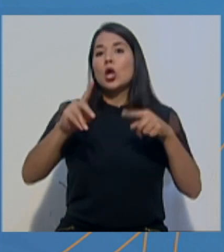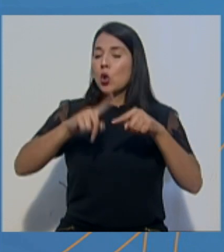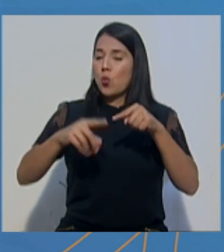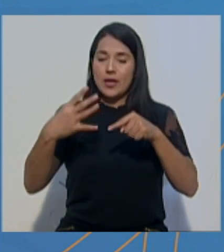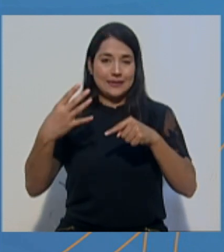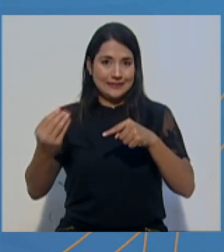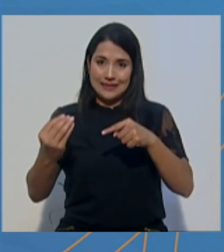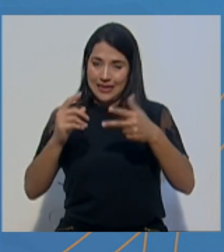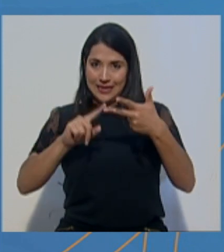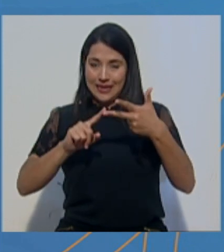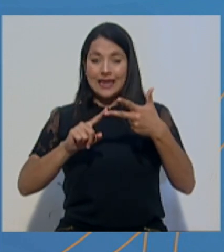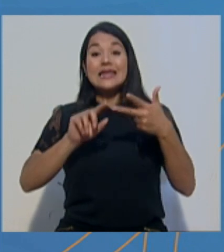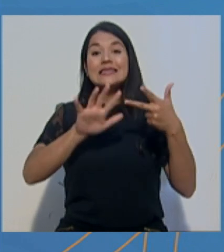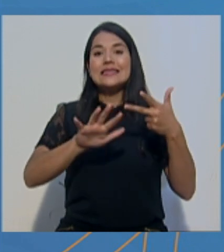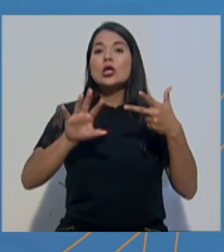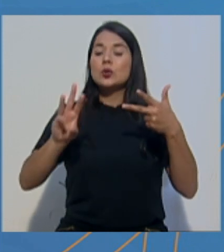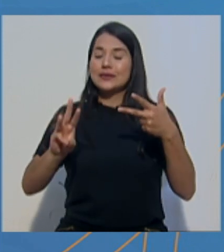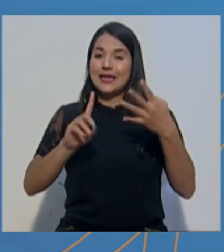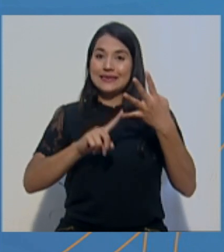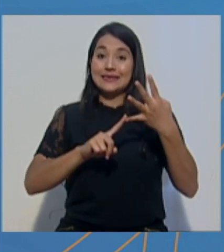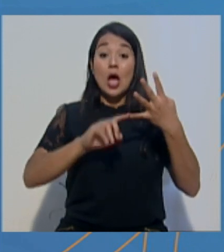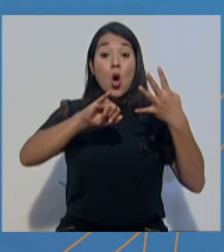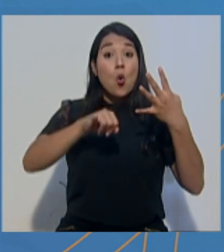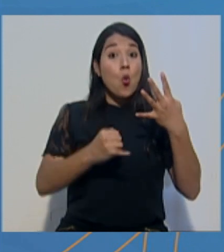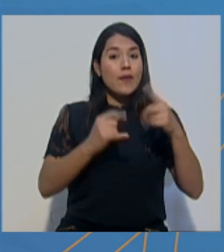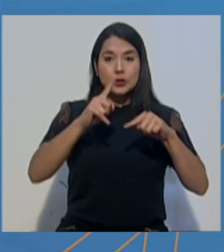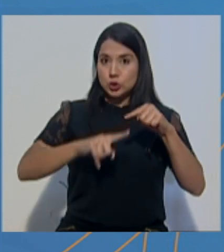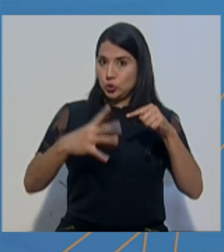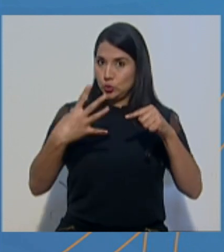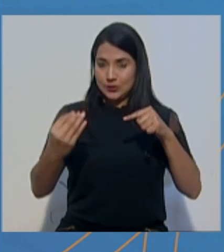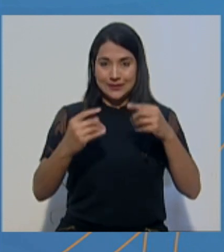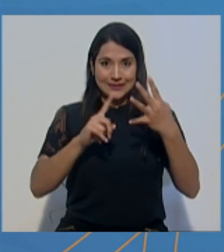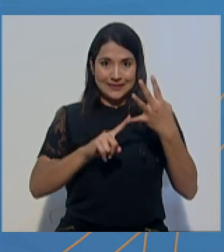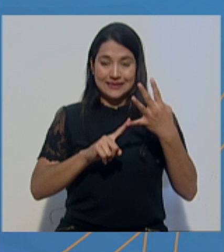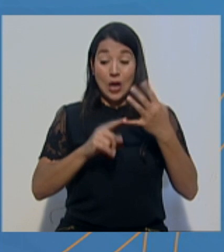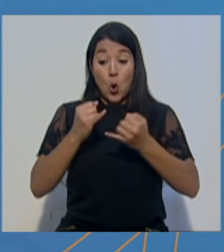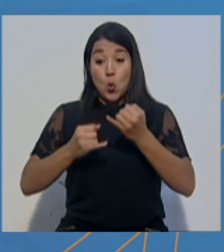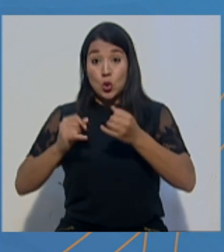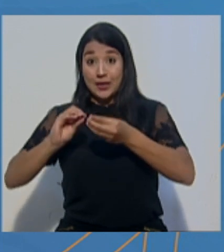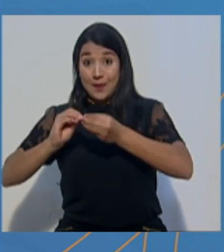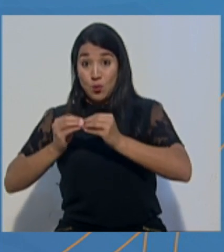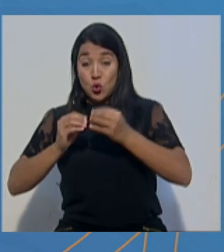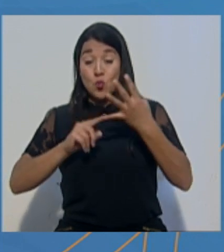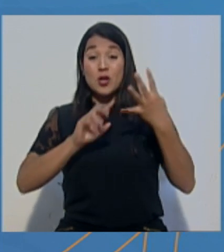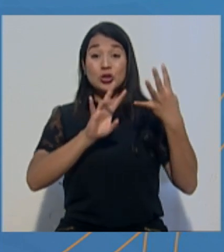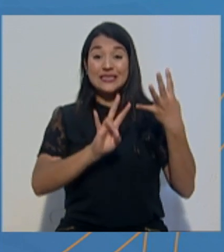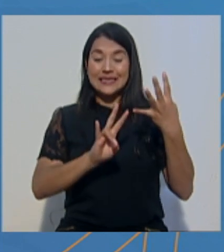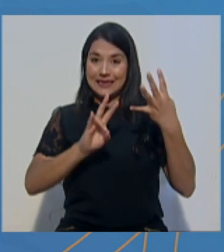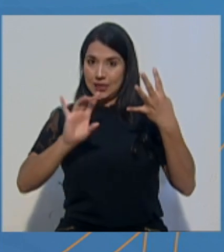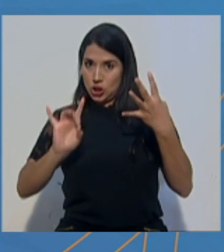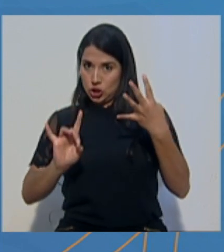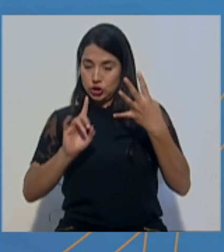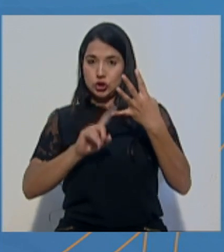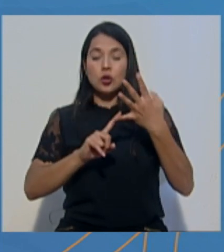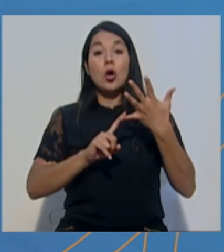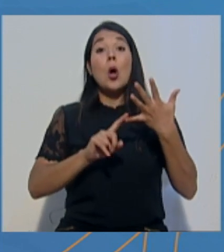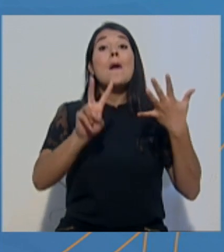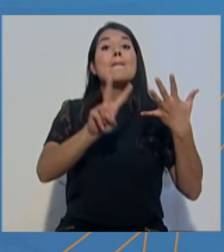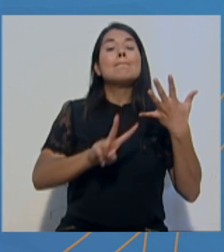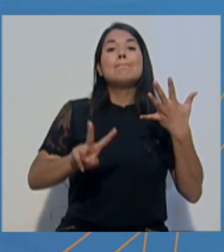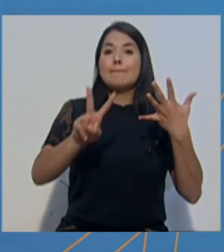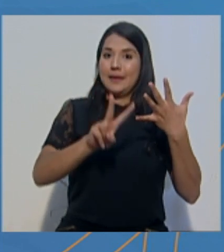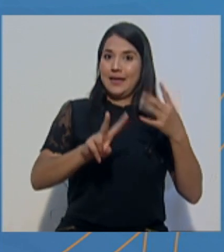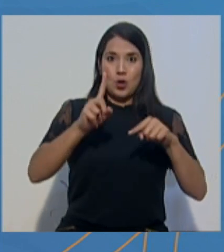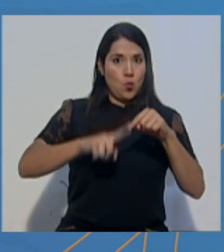las placas que terminan en 5 y 6, los días jueves las placas que terminan en 7 y 8, los días viernes